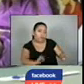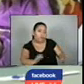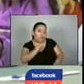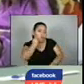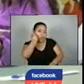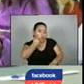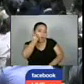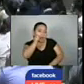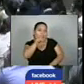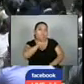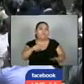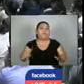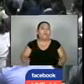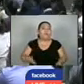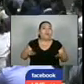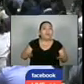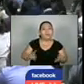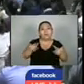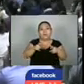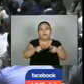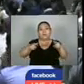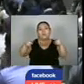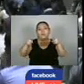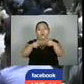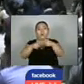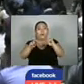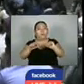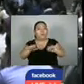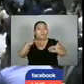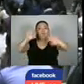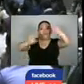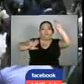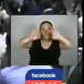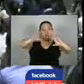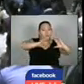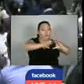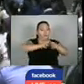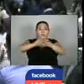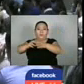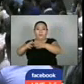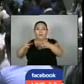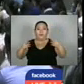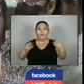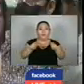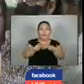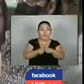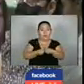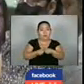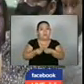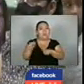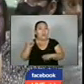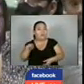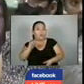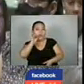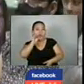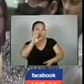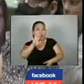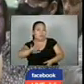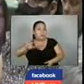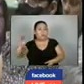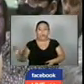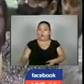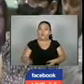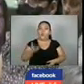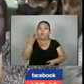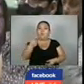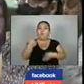adolescencia fue la finalidad de este foro, en el que participaron diferentes organizaciones sociales. Destacan que la nueva